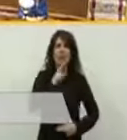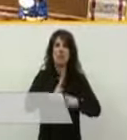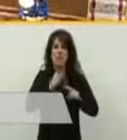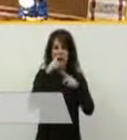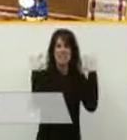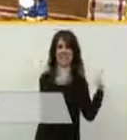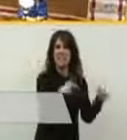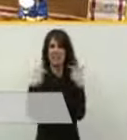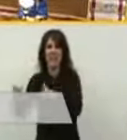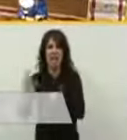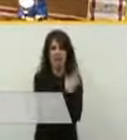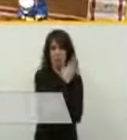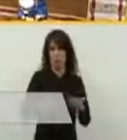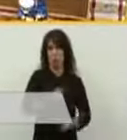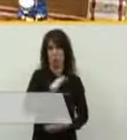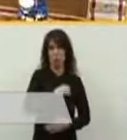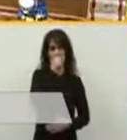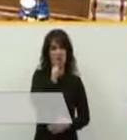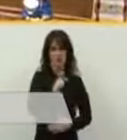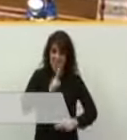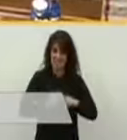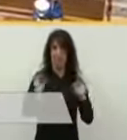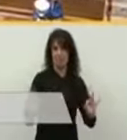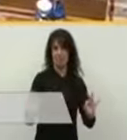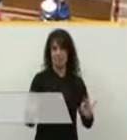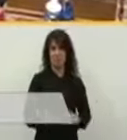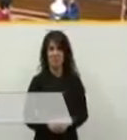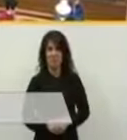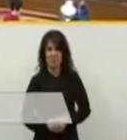Sánchez. Sectarismo.